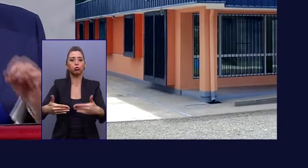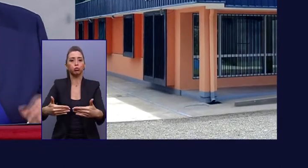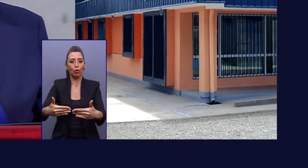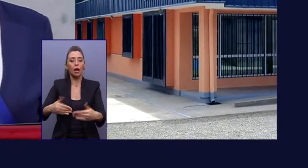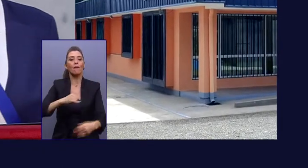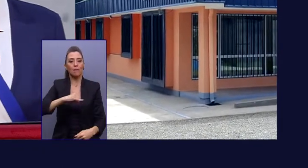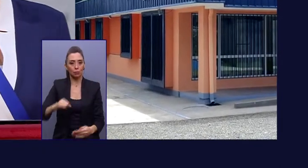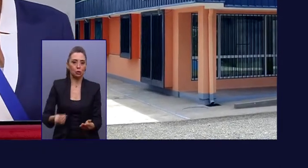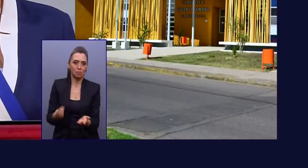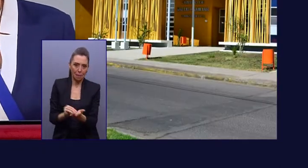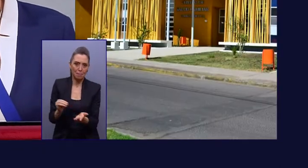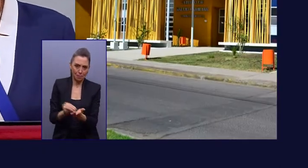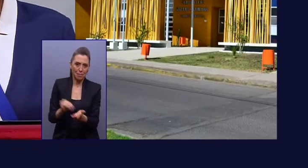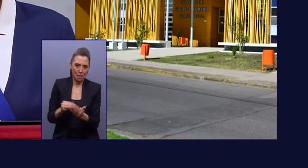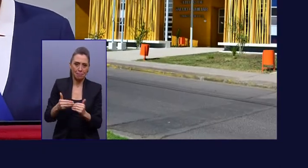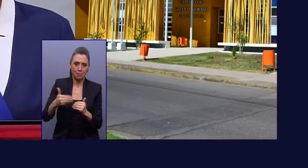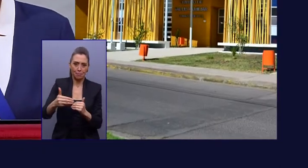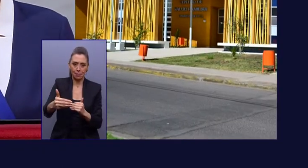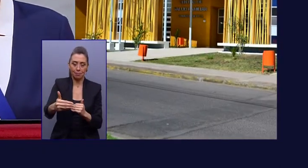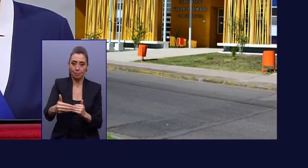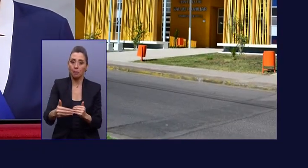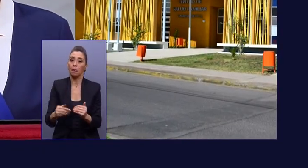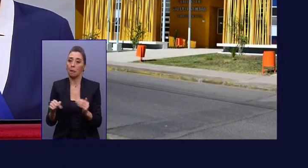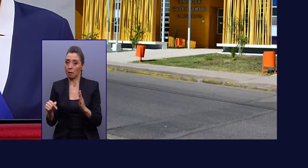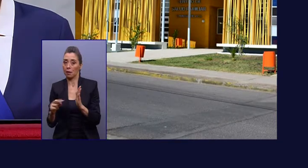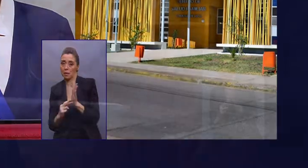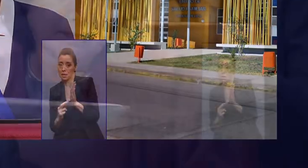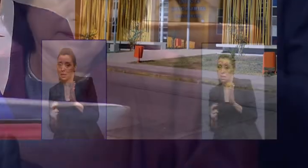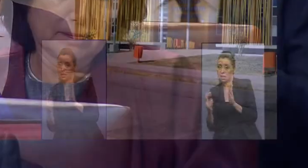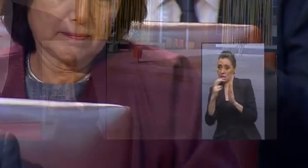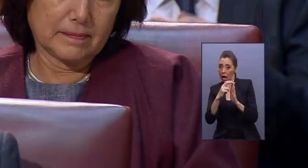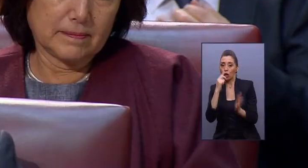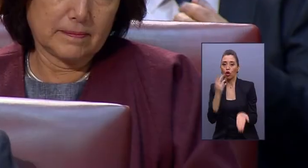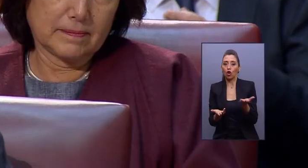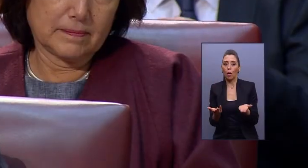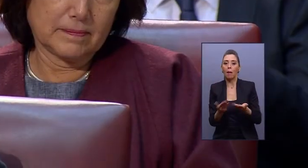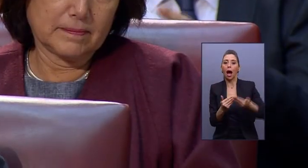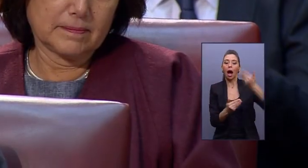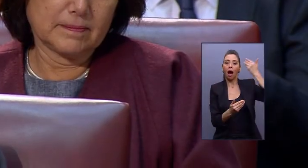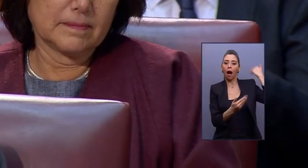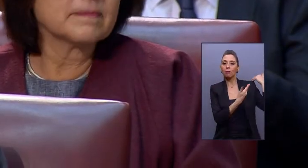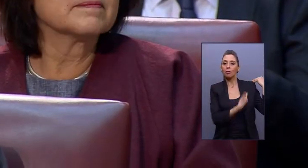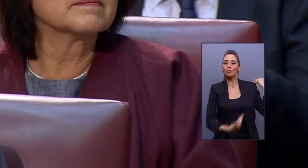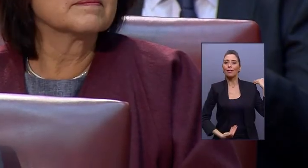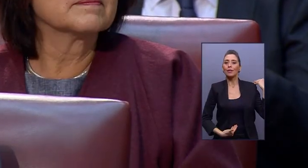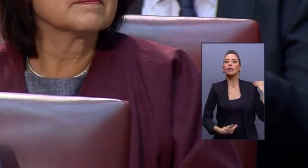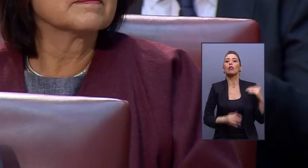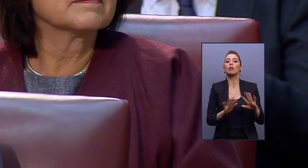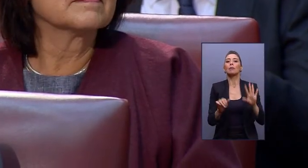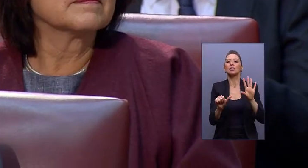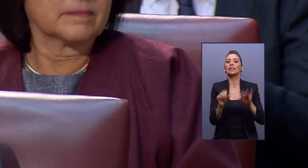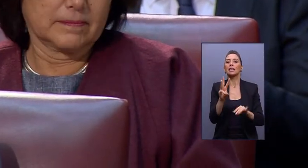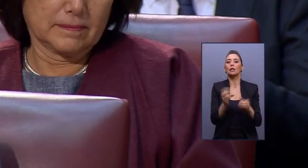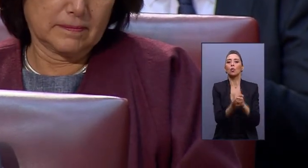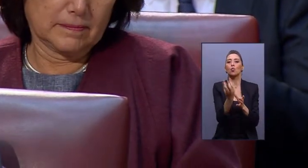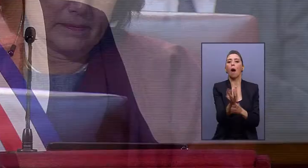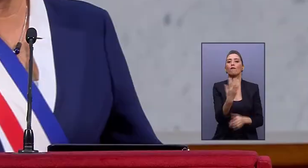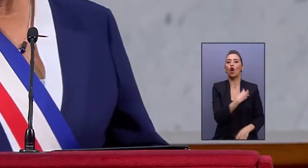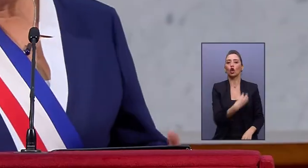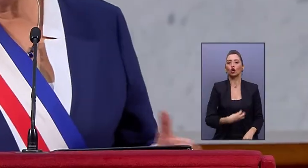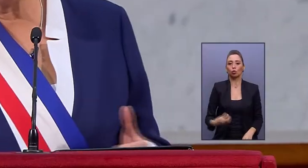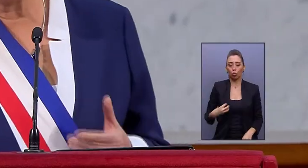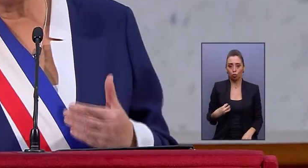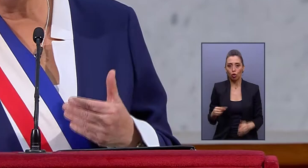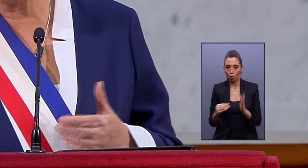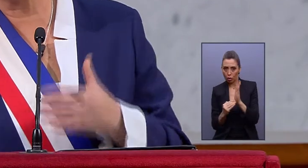y seguiremos avanzando. Es un gran salto si comparamos otros periodos en que se entregó solo 63 nuevos consultorios. Un